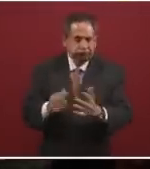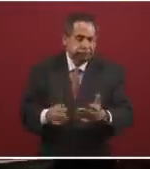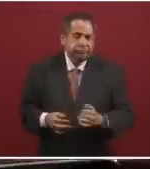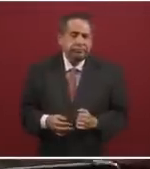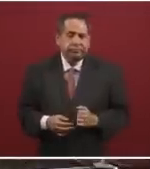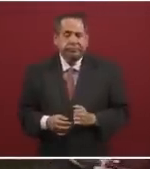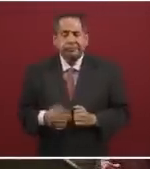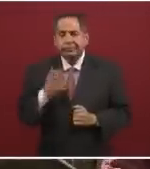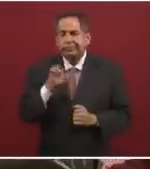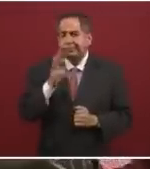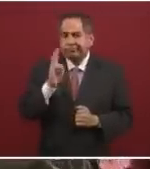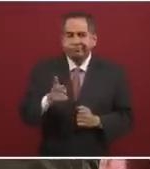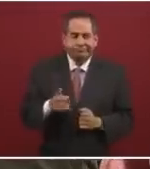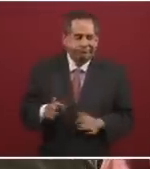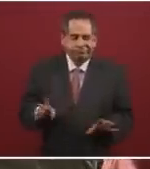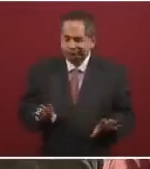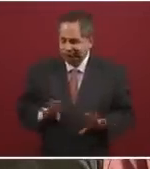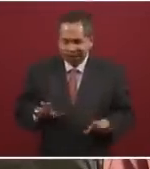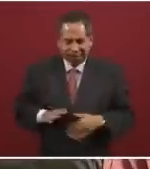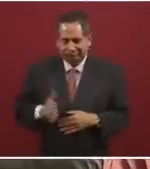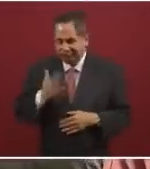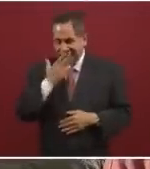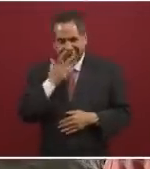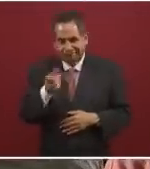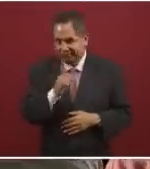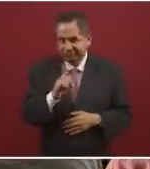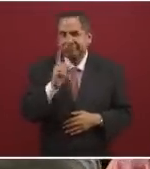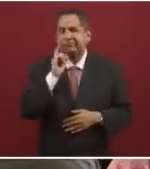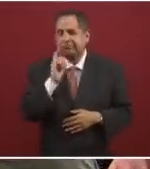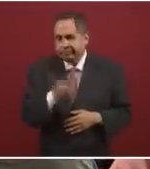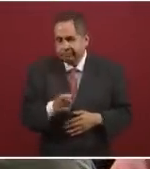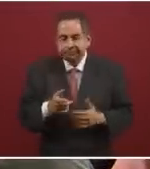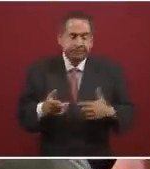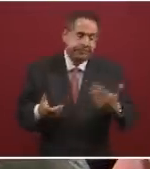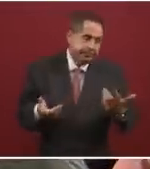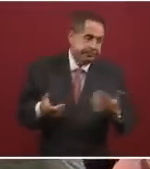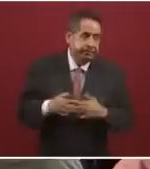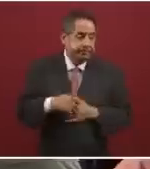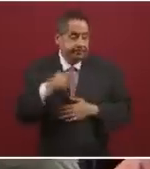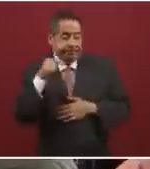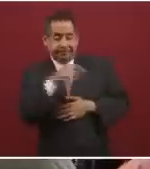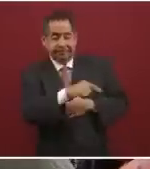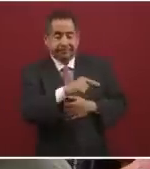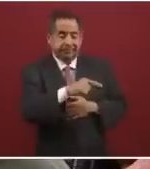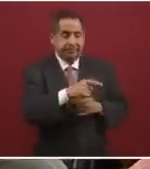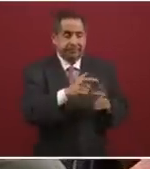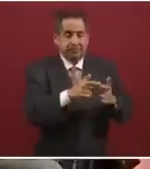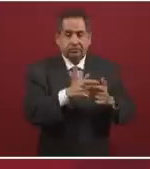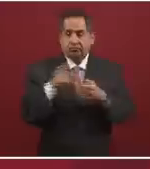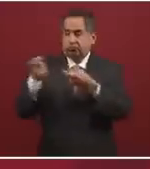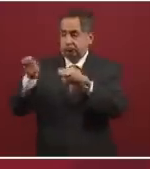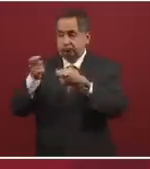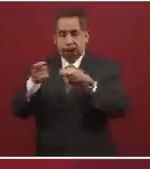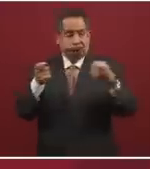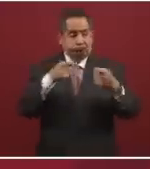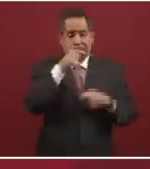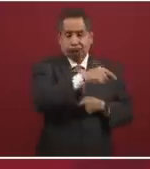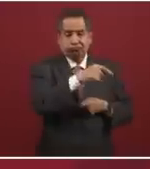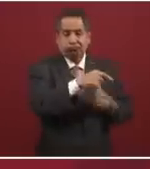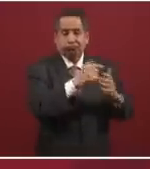no conviene que ningún poder se